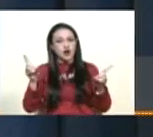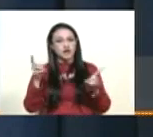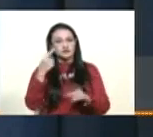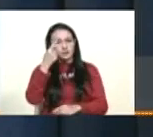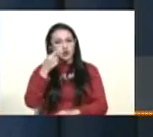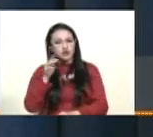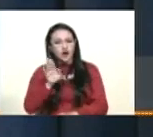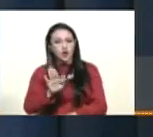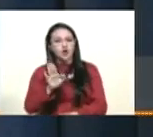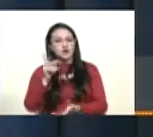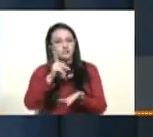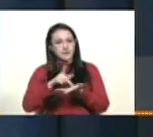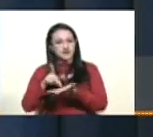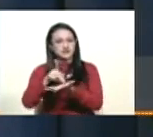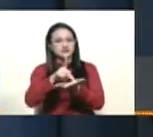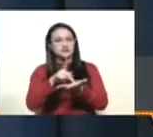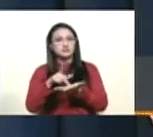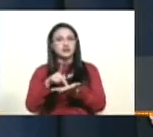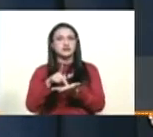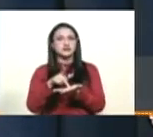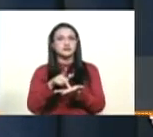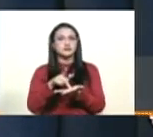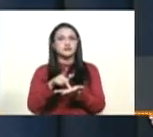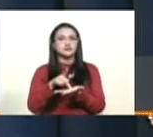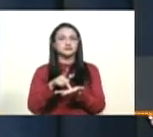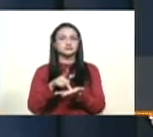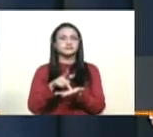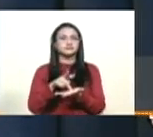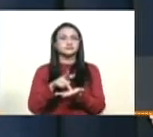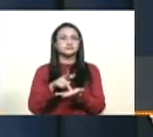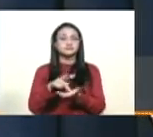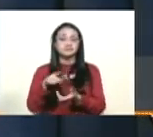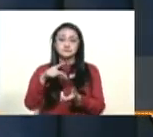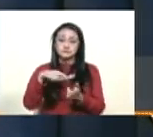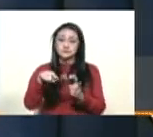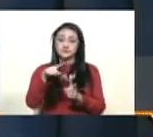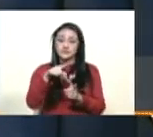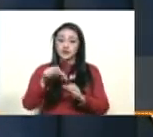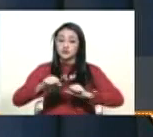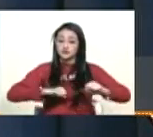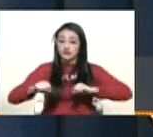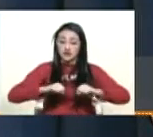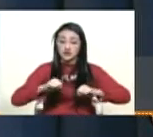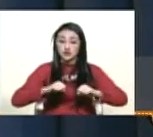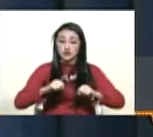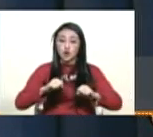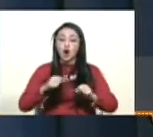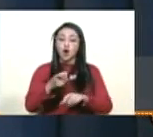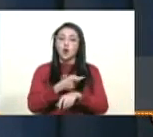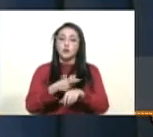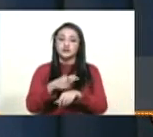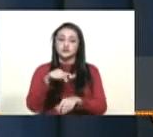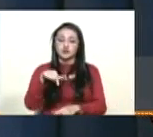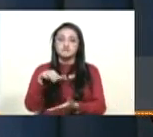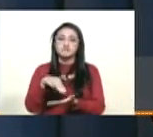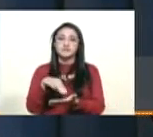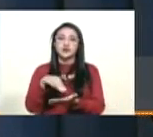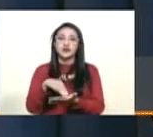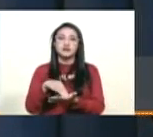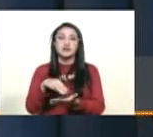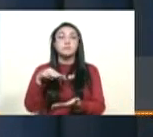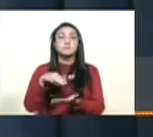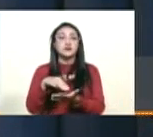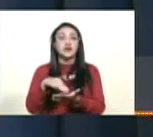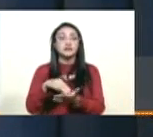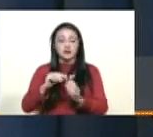democracia participativa y va a ser una marca estructural de lo que va a ser la gestión en la gobernación de Miranda. En Miranda va